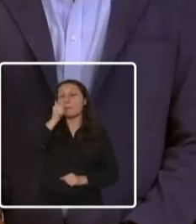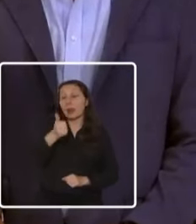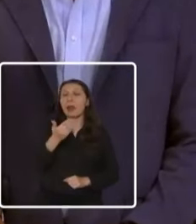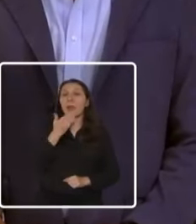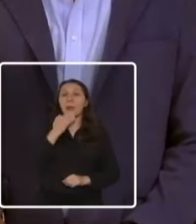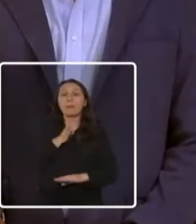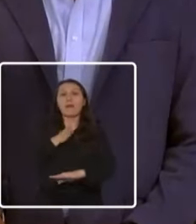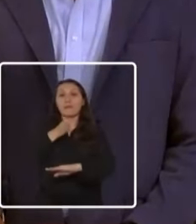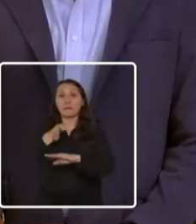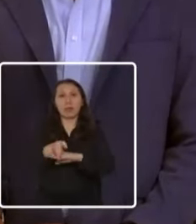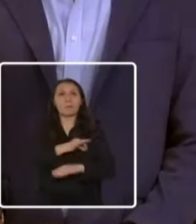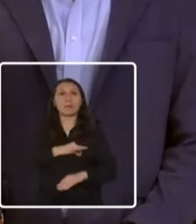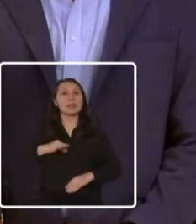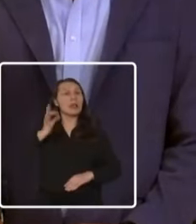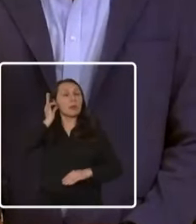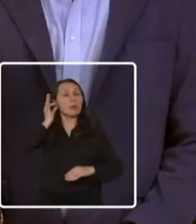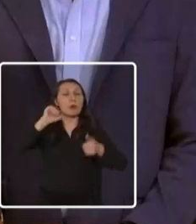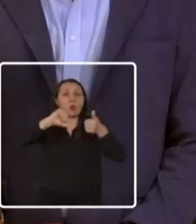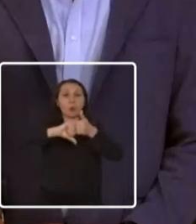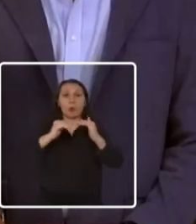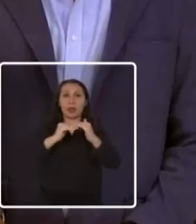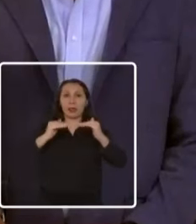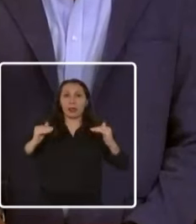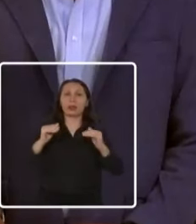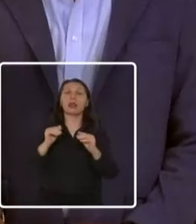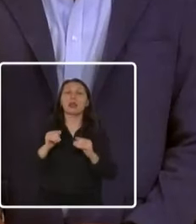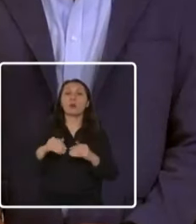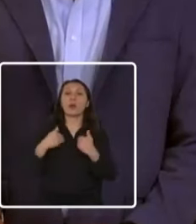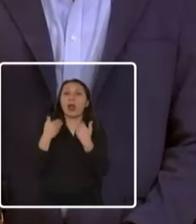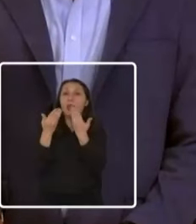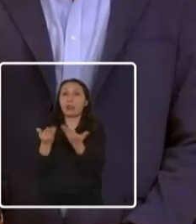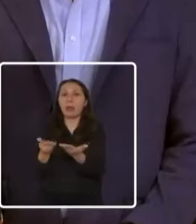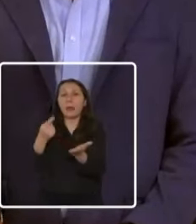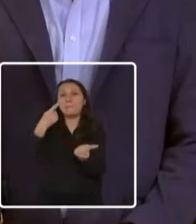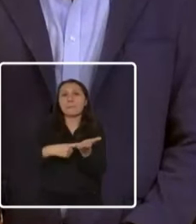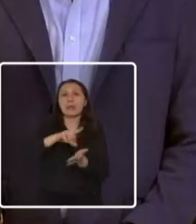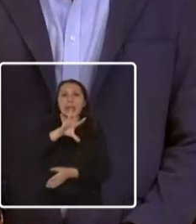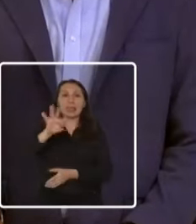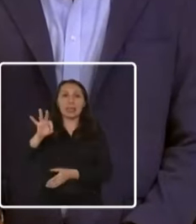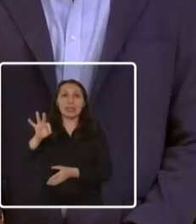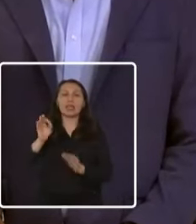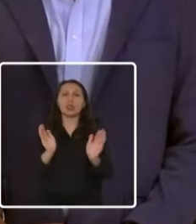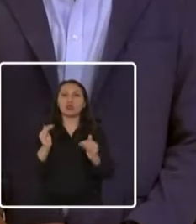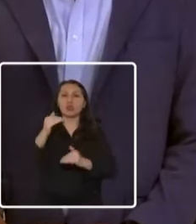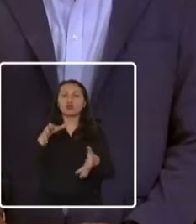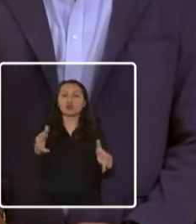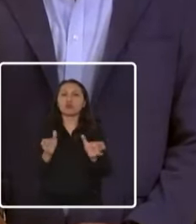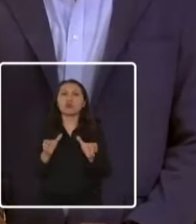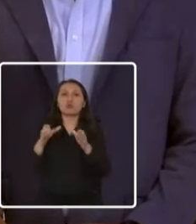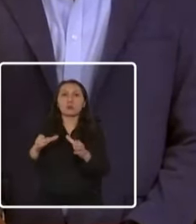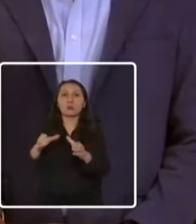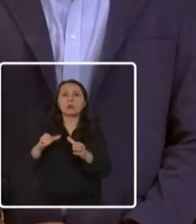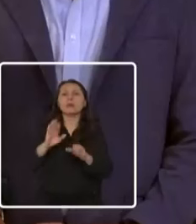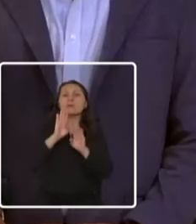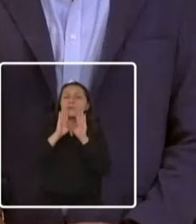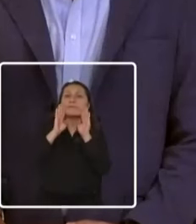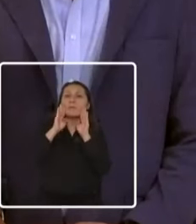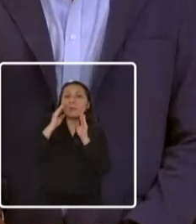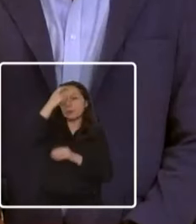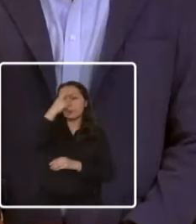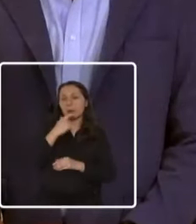se estará desplegando la ministra de la Mujer y Equidad de Género, haciendo entrega de 1.500 kits de